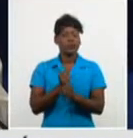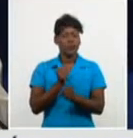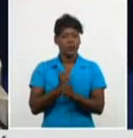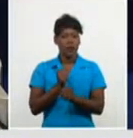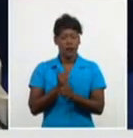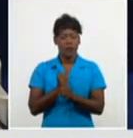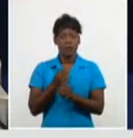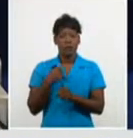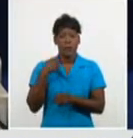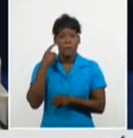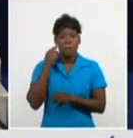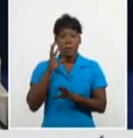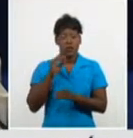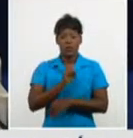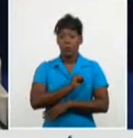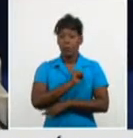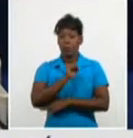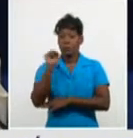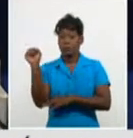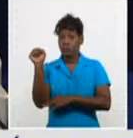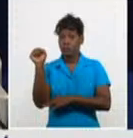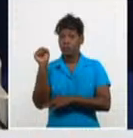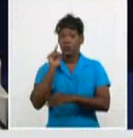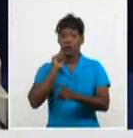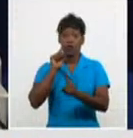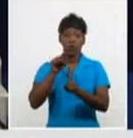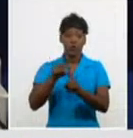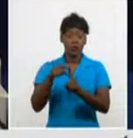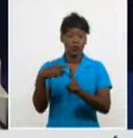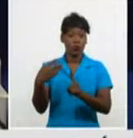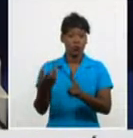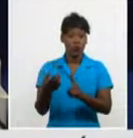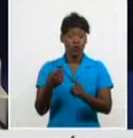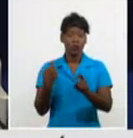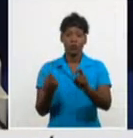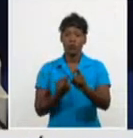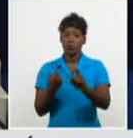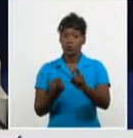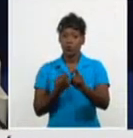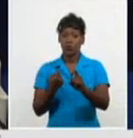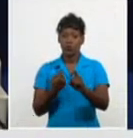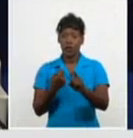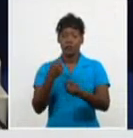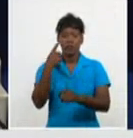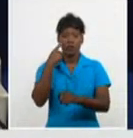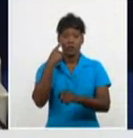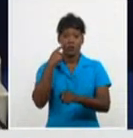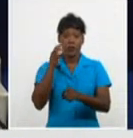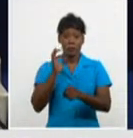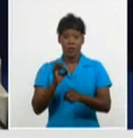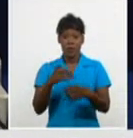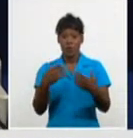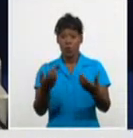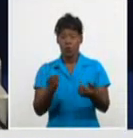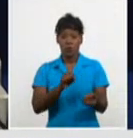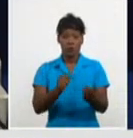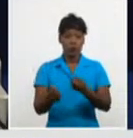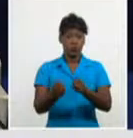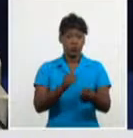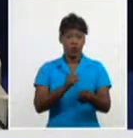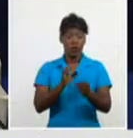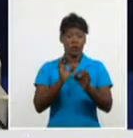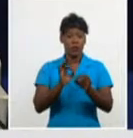Creo que para lograr el control de la... Creo no. Se ha demostrado que el control de la enfermedad se puede